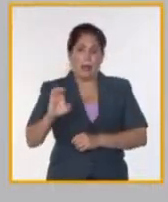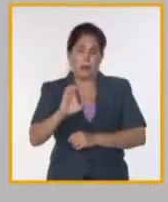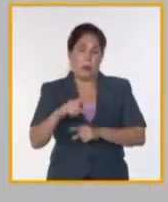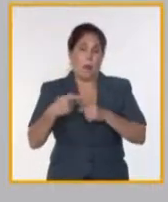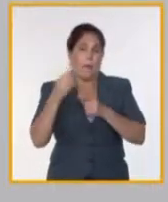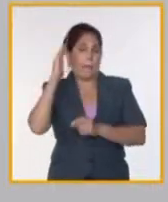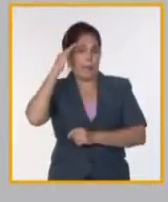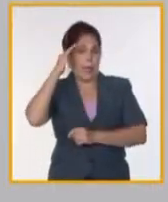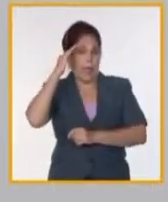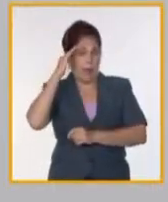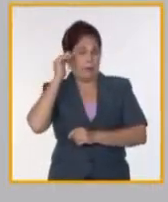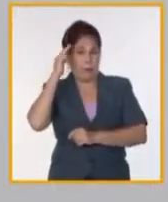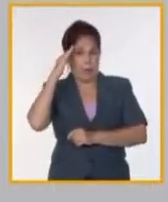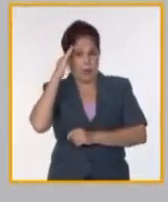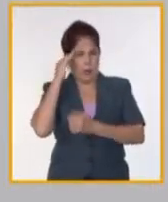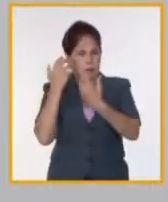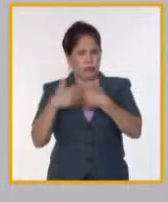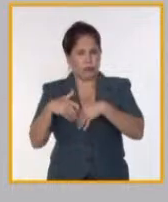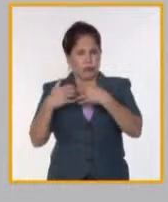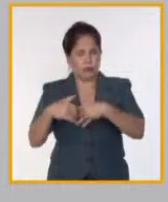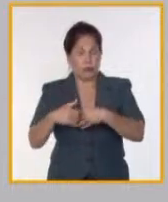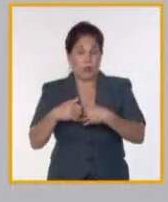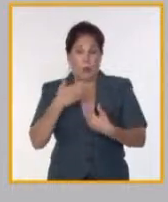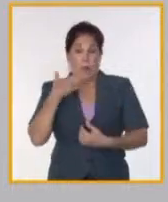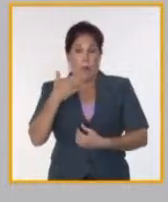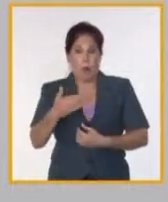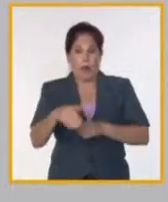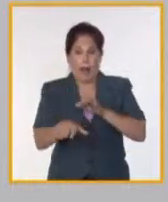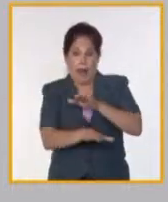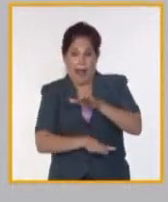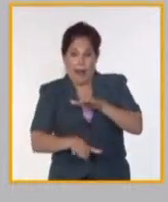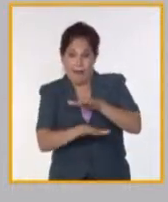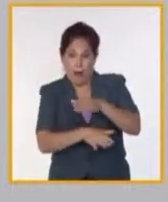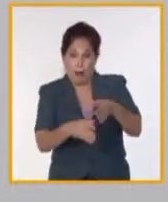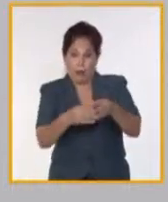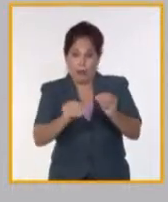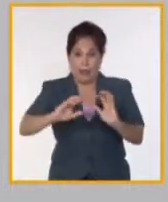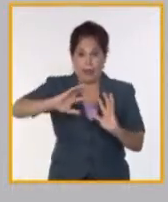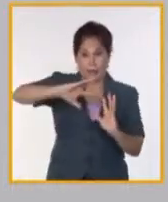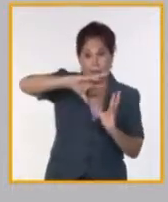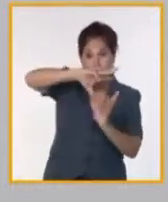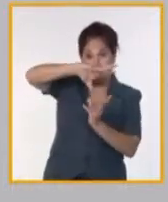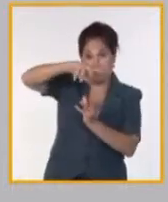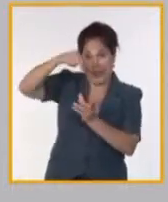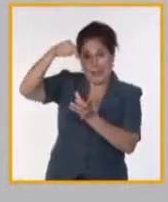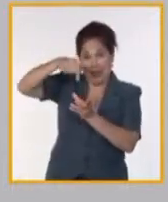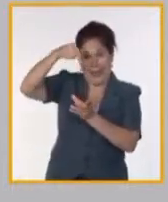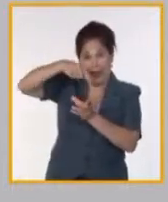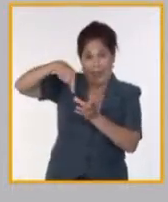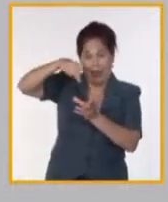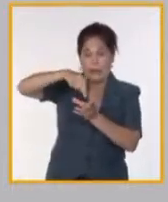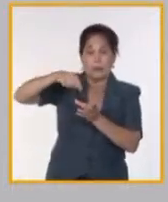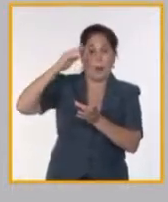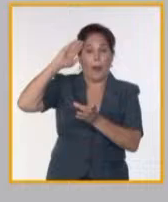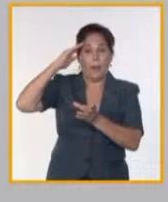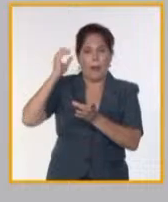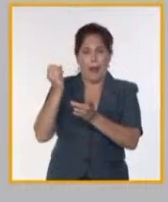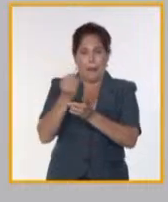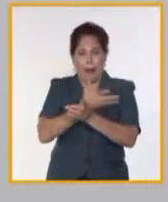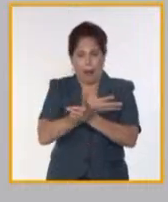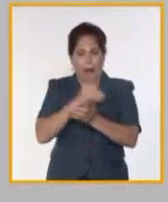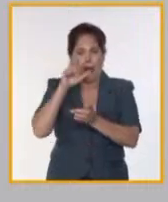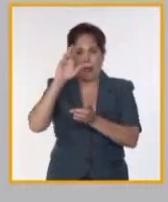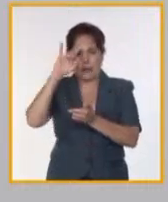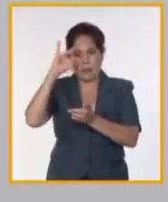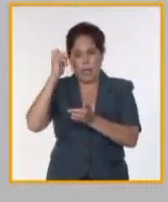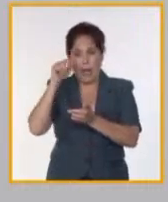caliza. Cuba es un país muy rico en piedras calizas porque tiene una formación geológica donde la piedra caliza ha sido predominante. y a partir de